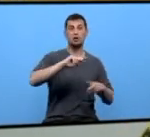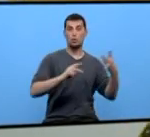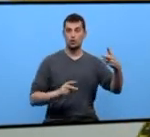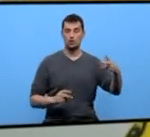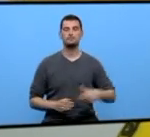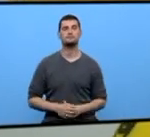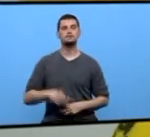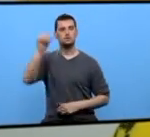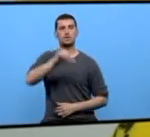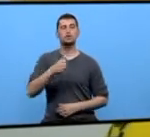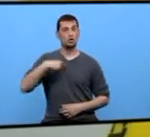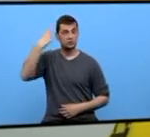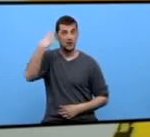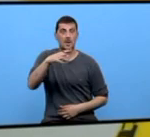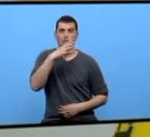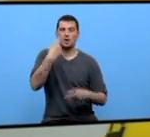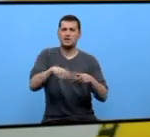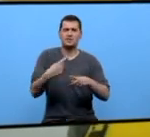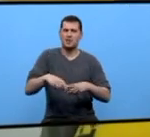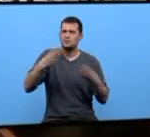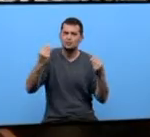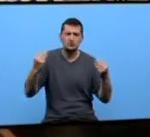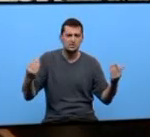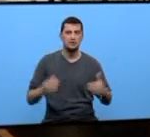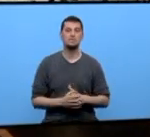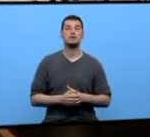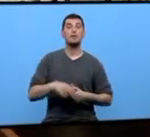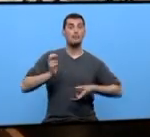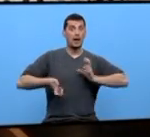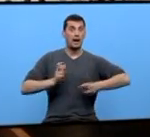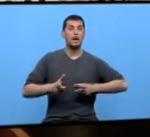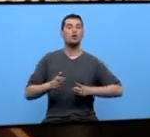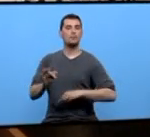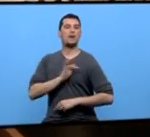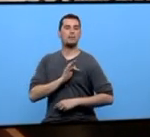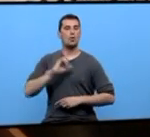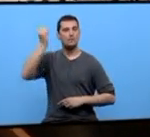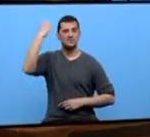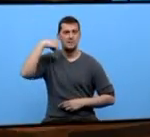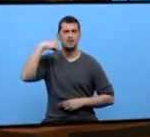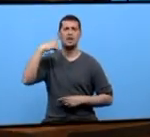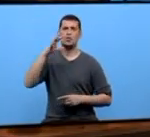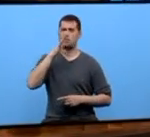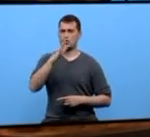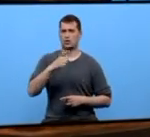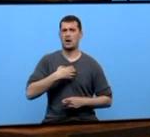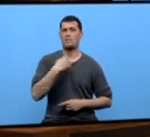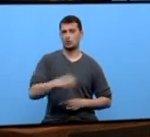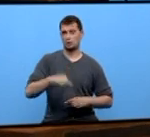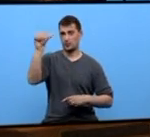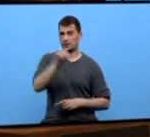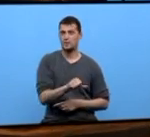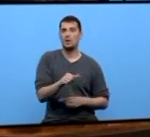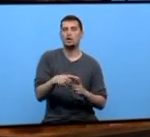que a Fundación TIC estaba facendo moitas cosas, pero non sabía que estaba facendo tantas. Vaquero, mestre Mateo 2013 pola banda sonora do Apóstolo e cunha